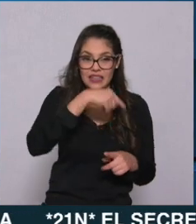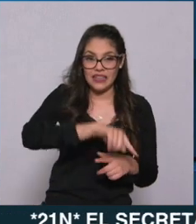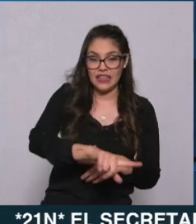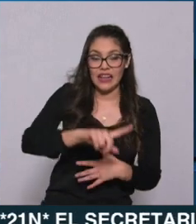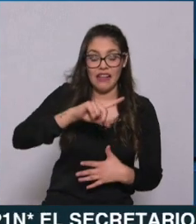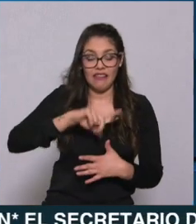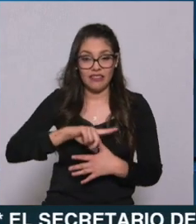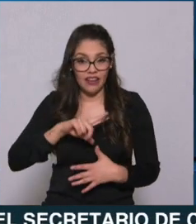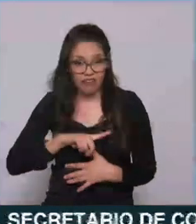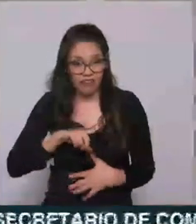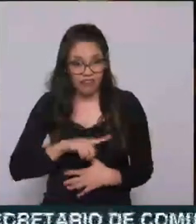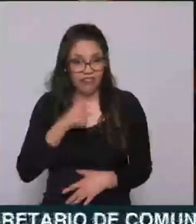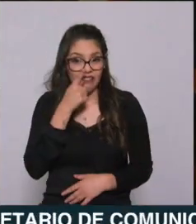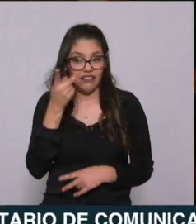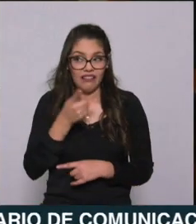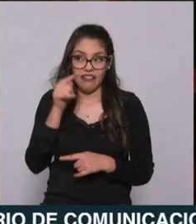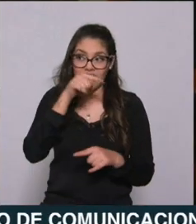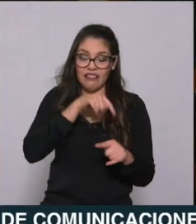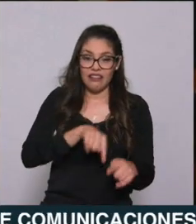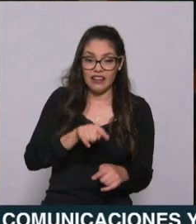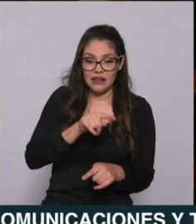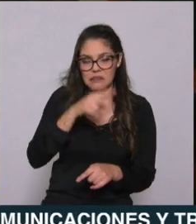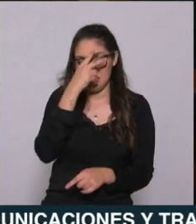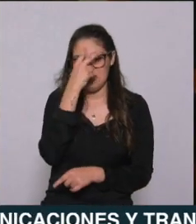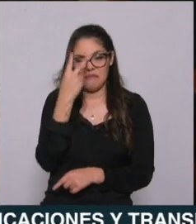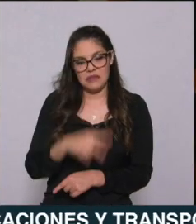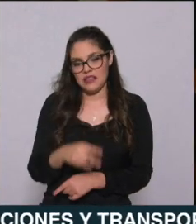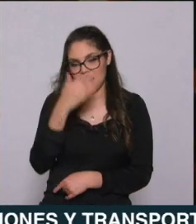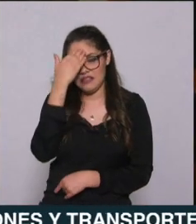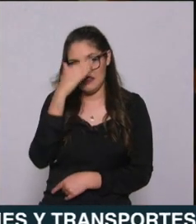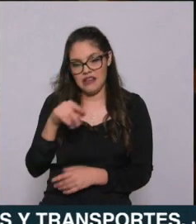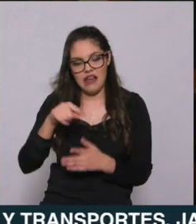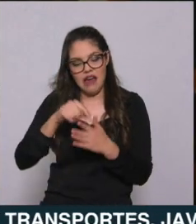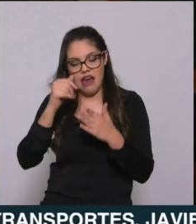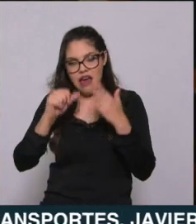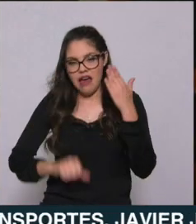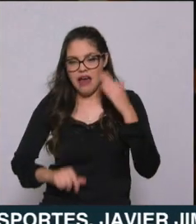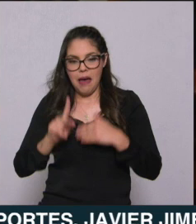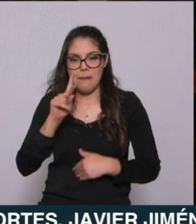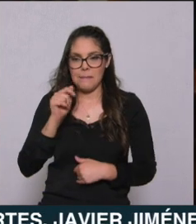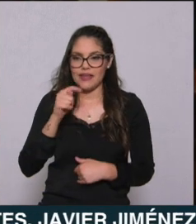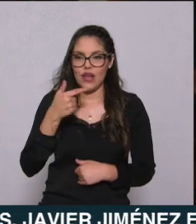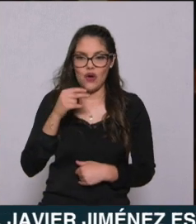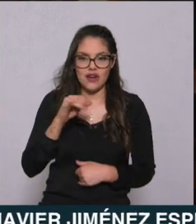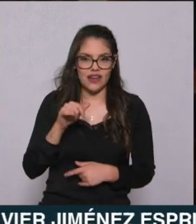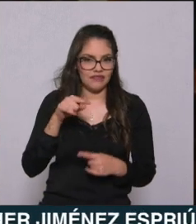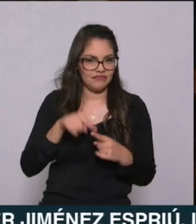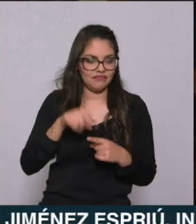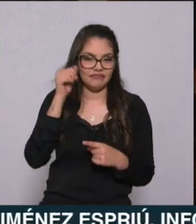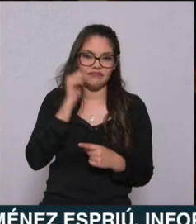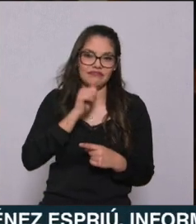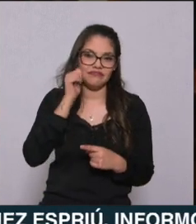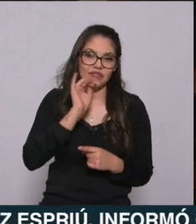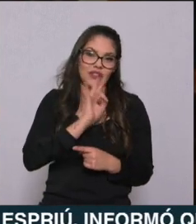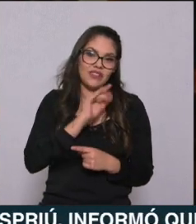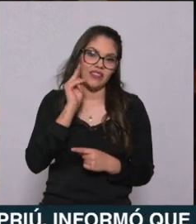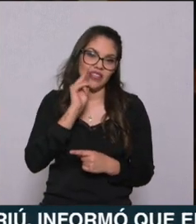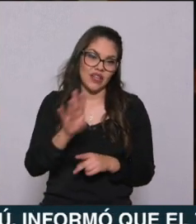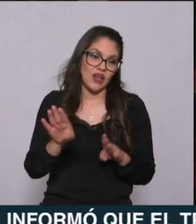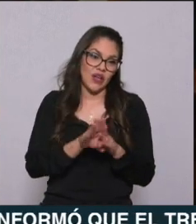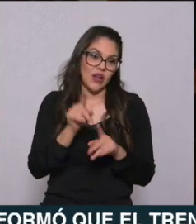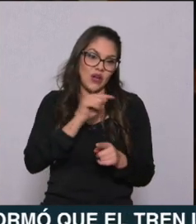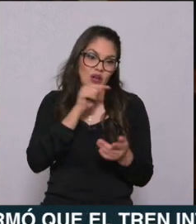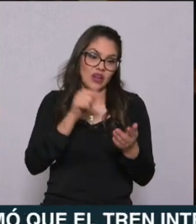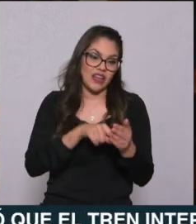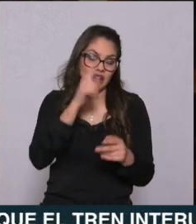latinoamericanos, desde México, como todos sabemos, hasta la Patagonia. Y en estos momentos ya podemos afirmar que de parte de las